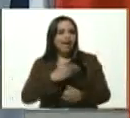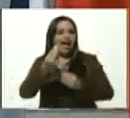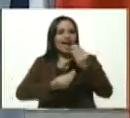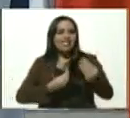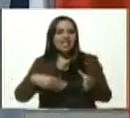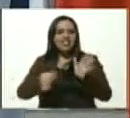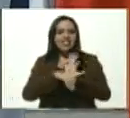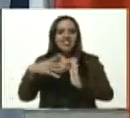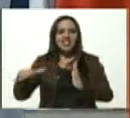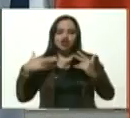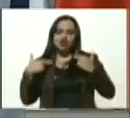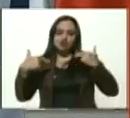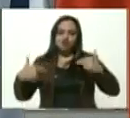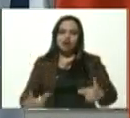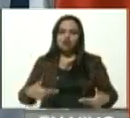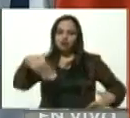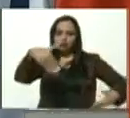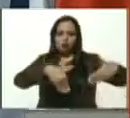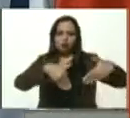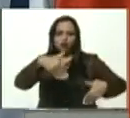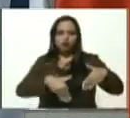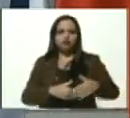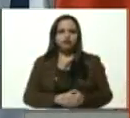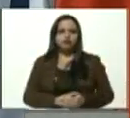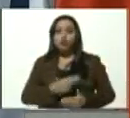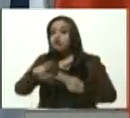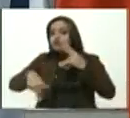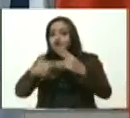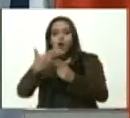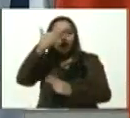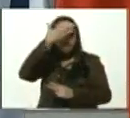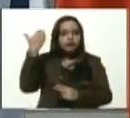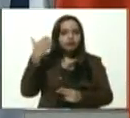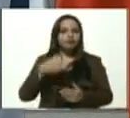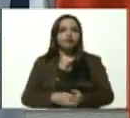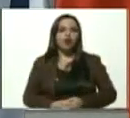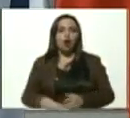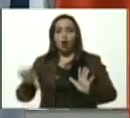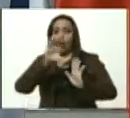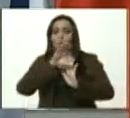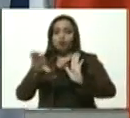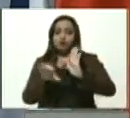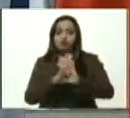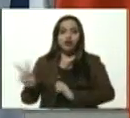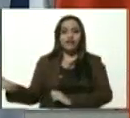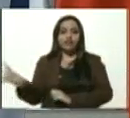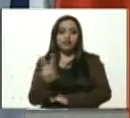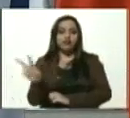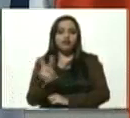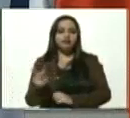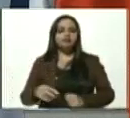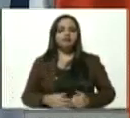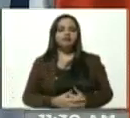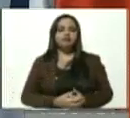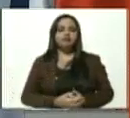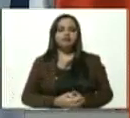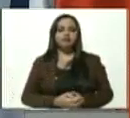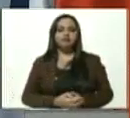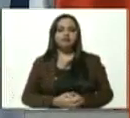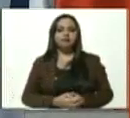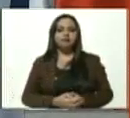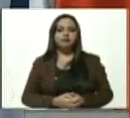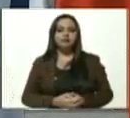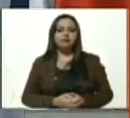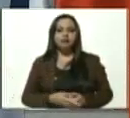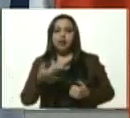derecho humano al voto. No olvidemos eso, que la Constitución de la República Bolivariana de Venezuela le